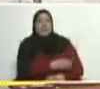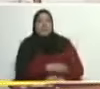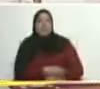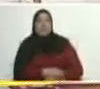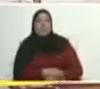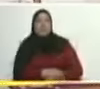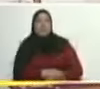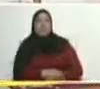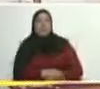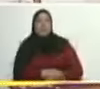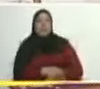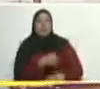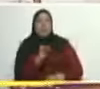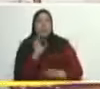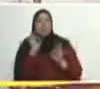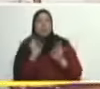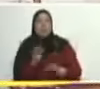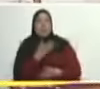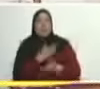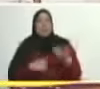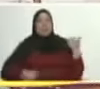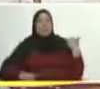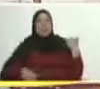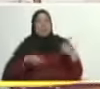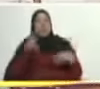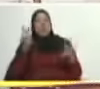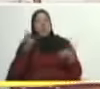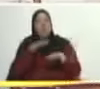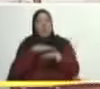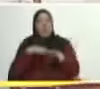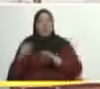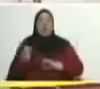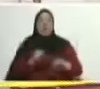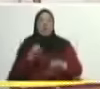Pero tengan la seguridad, hermanos presidentes, primeros ministros,